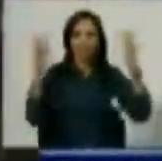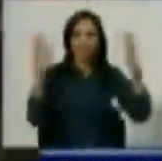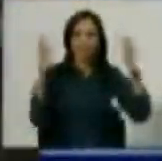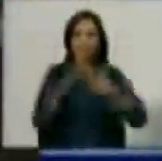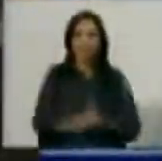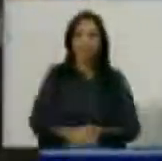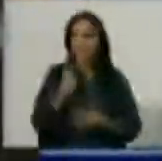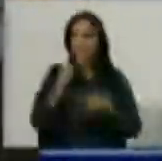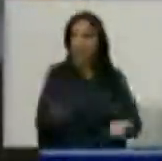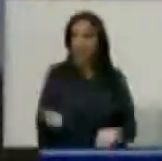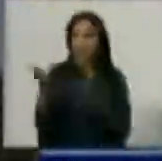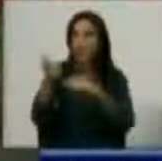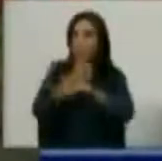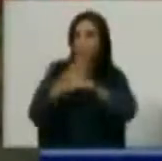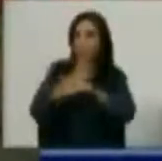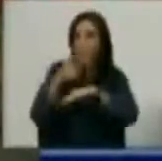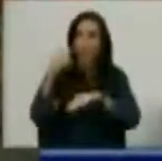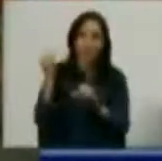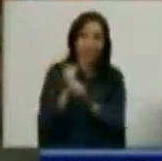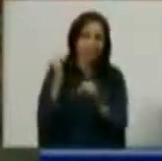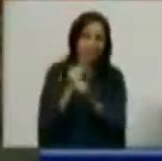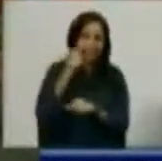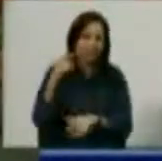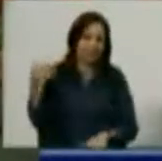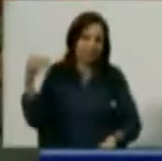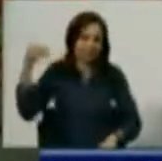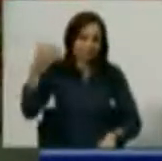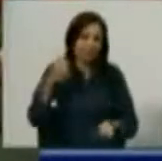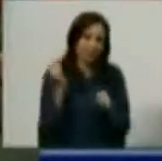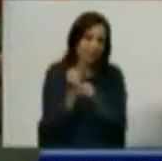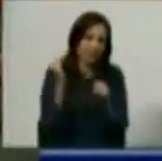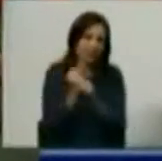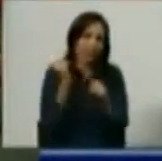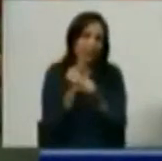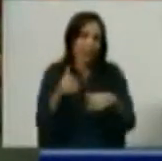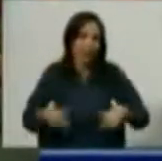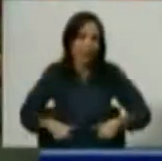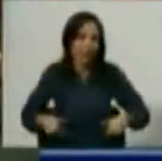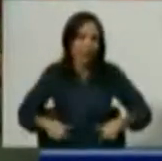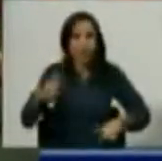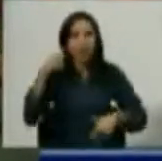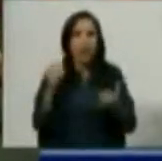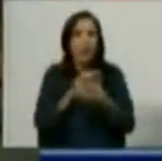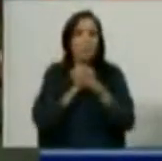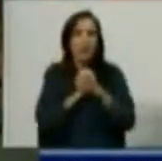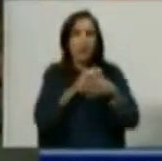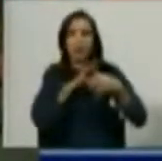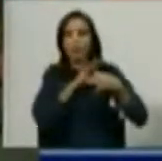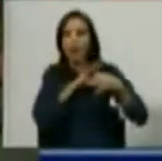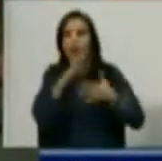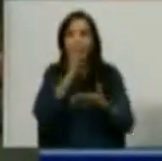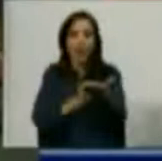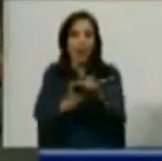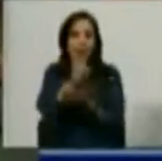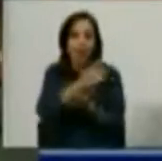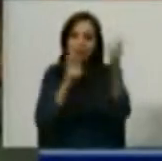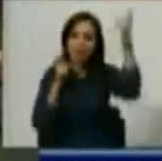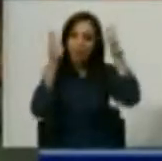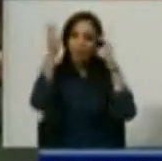García carneiro trabajador incansable amigo Leal del comandante Chávez